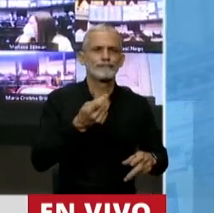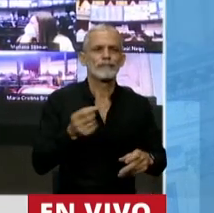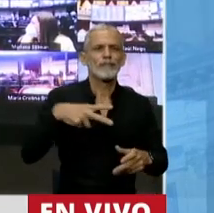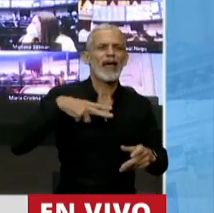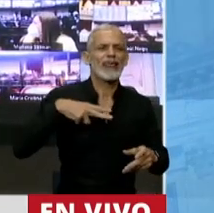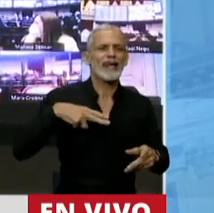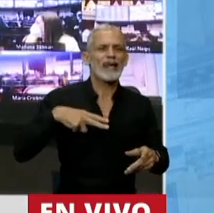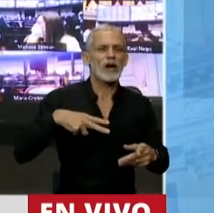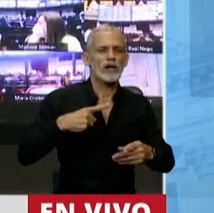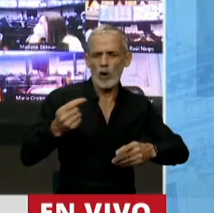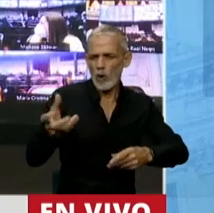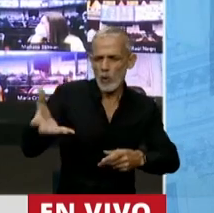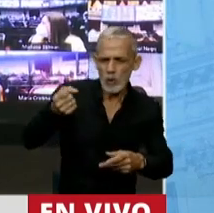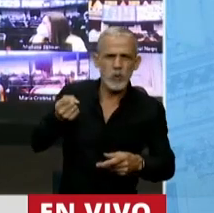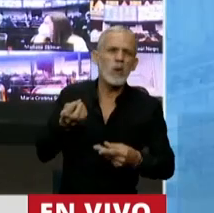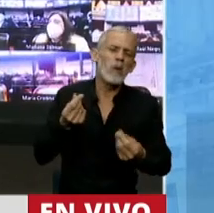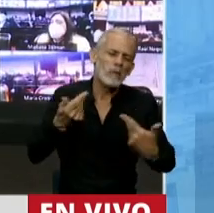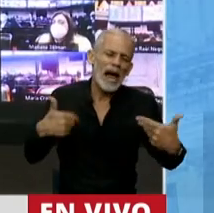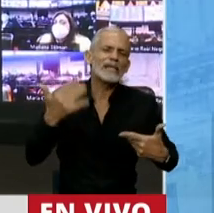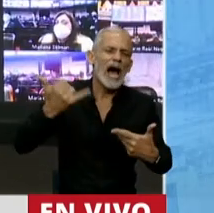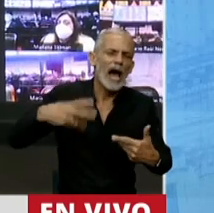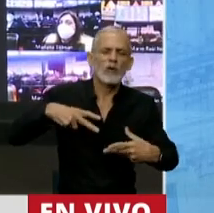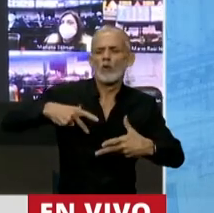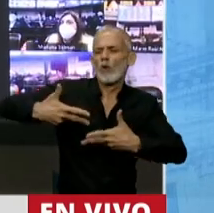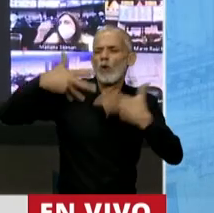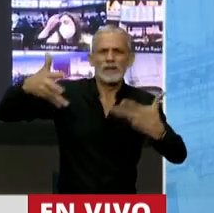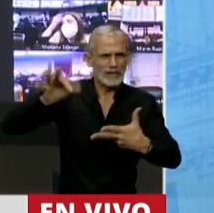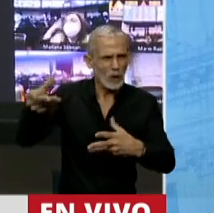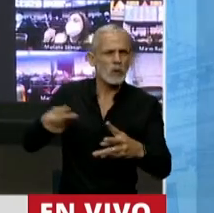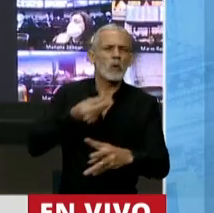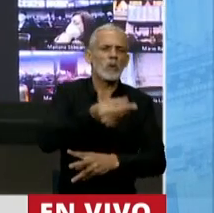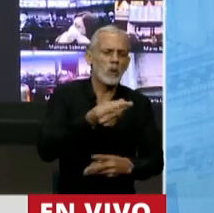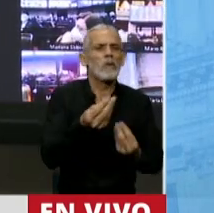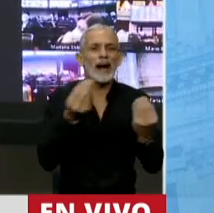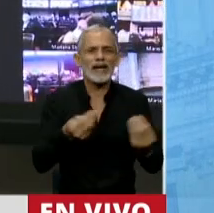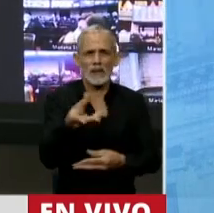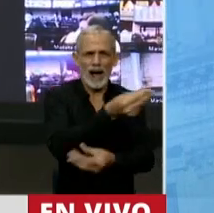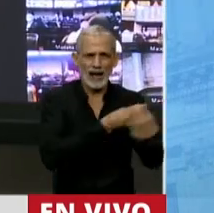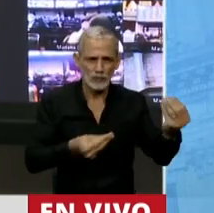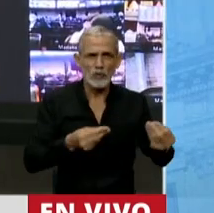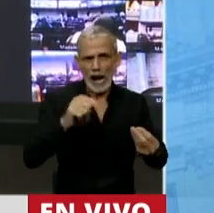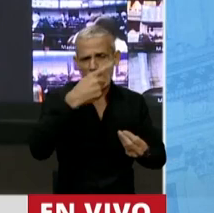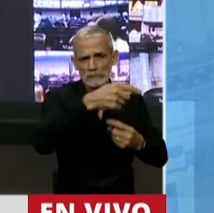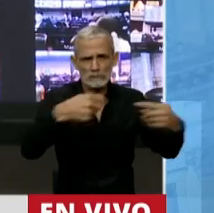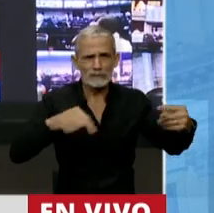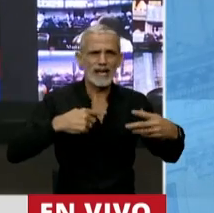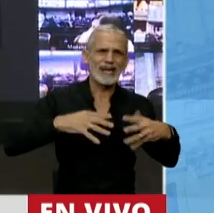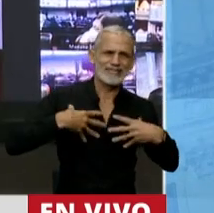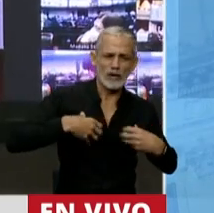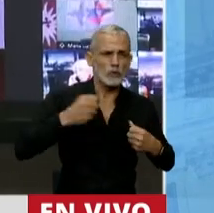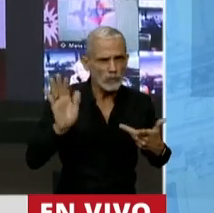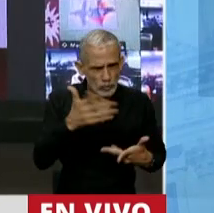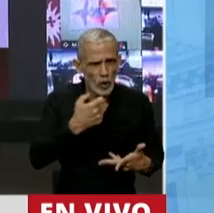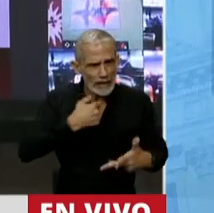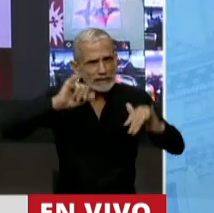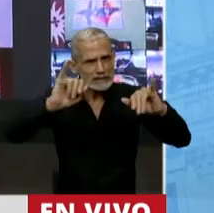ricos de los habitantes de este país, los que más plata tienen, para teóricamente atender cuestiones de salud, etcétera? Todos